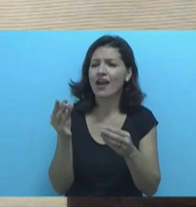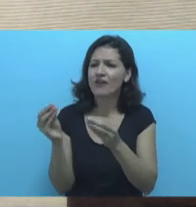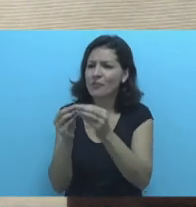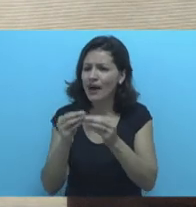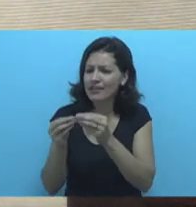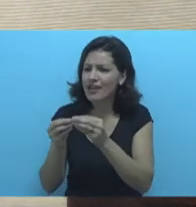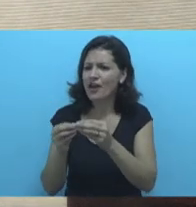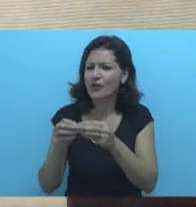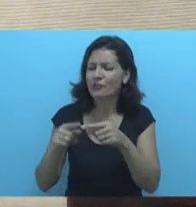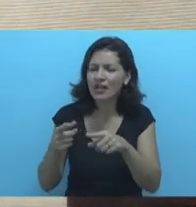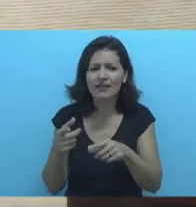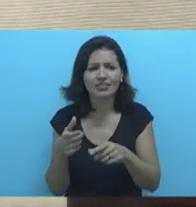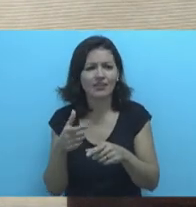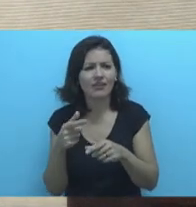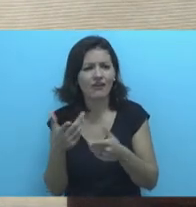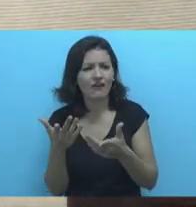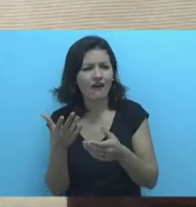compañeros de militancia. Bueno, ¿cómo?